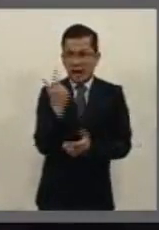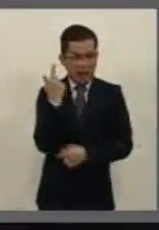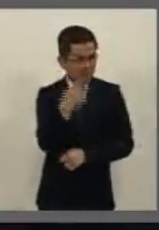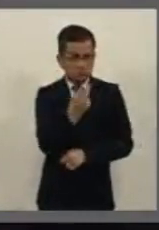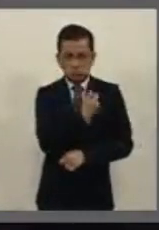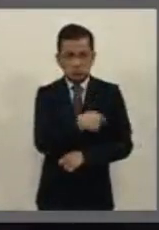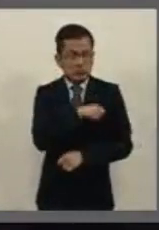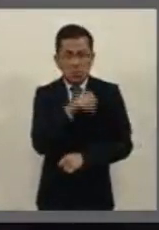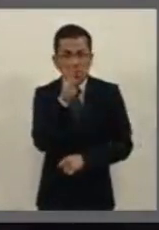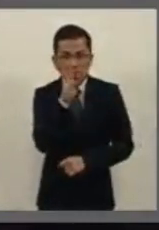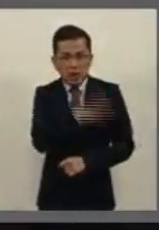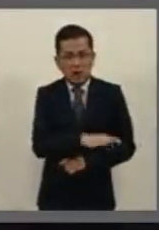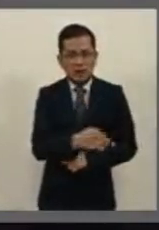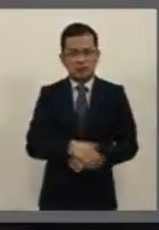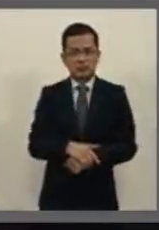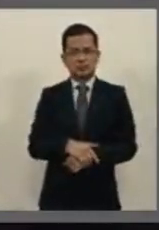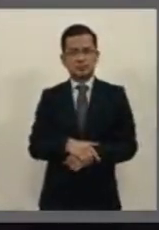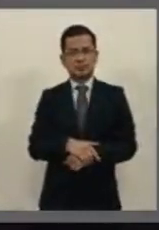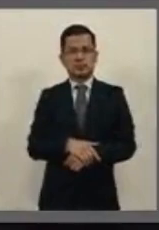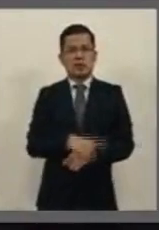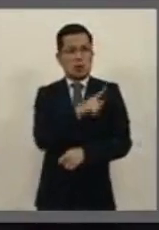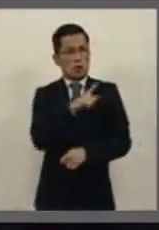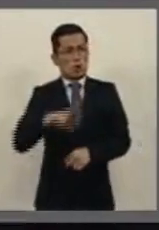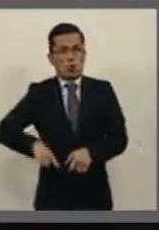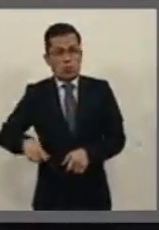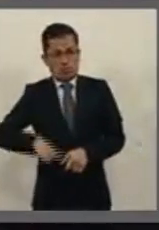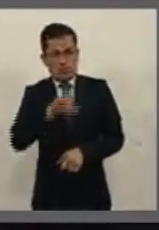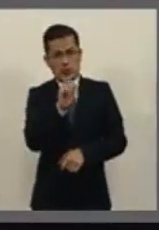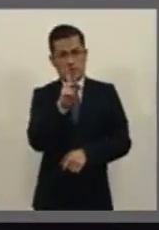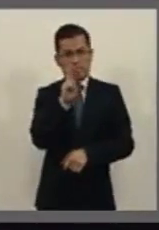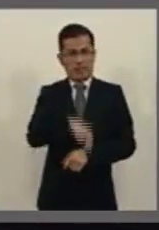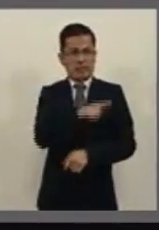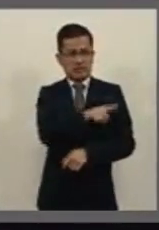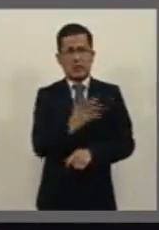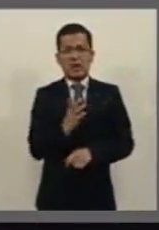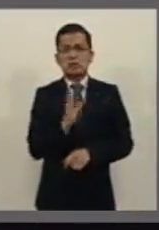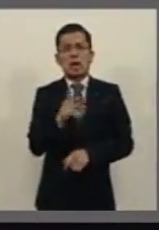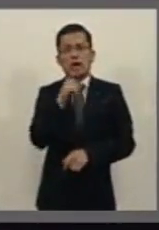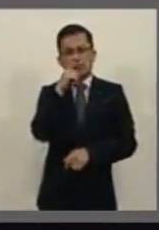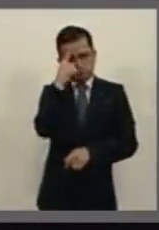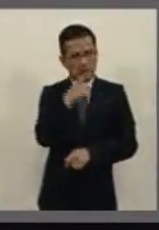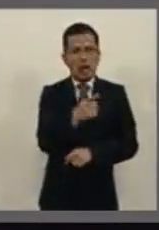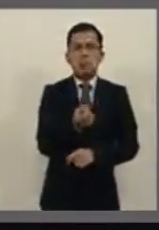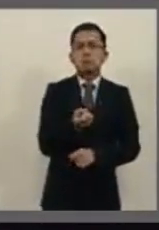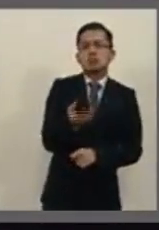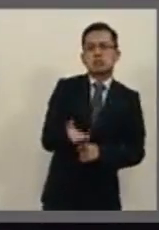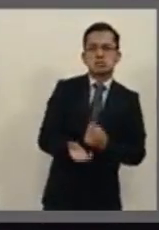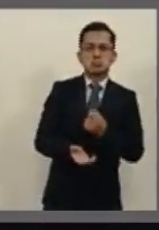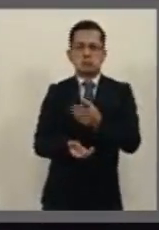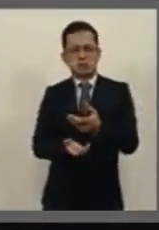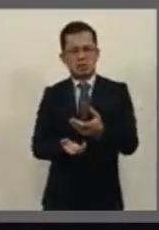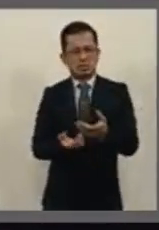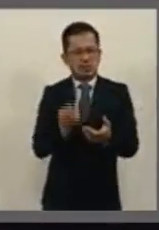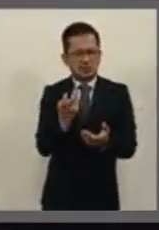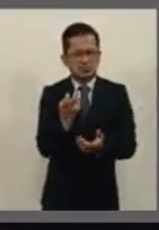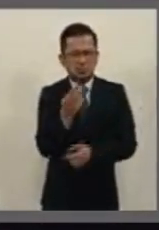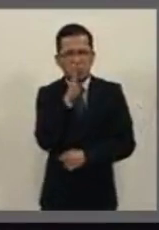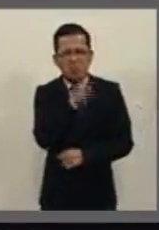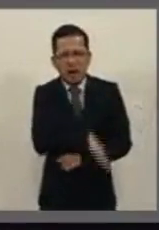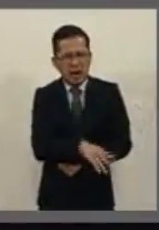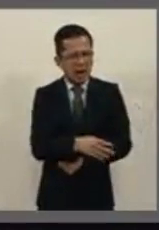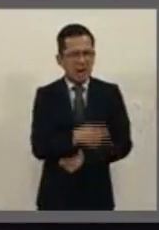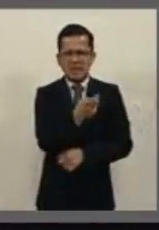salud, conformándose el gobierno de Enrique Peña Nieto con unas migajas que da tarde, mal y nunca. No ha